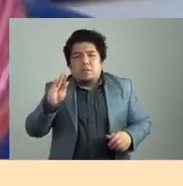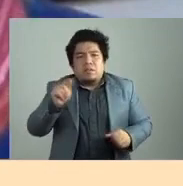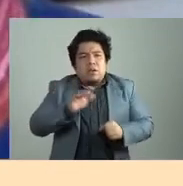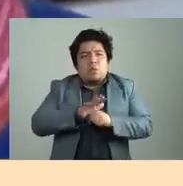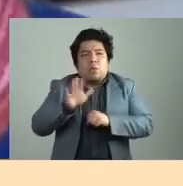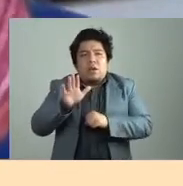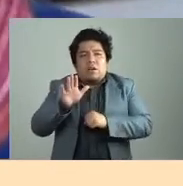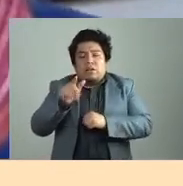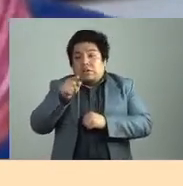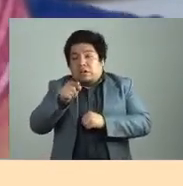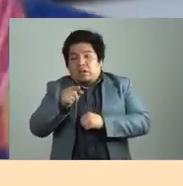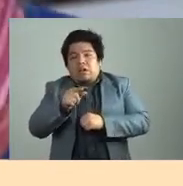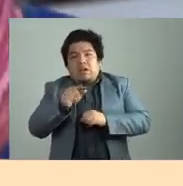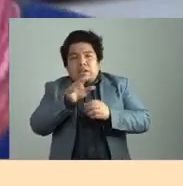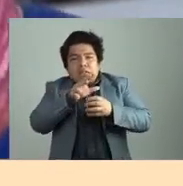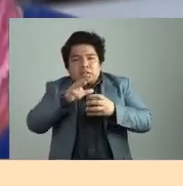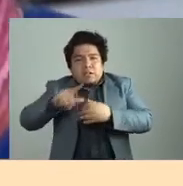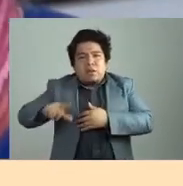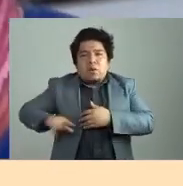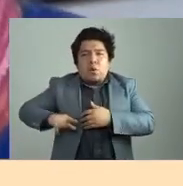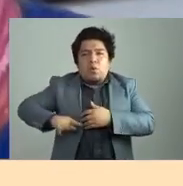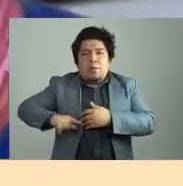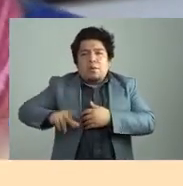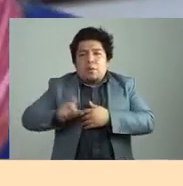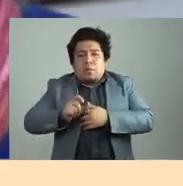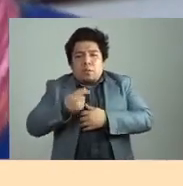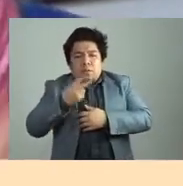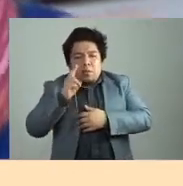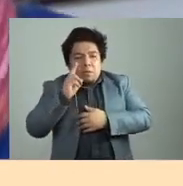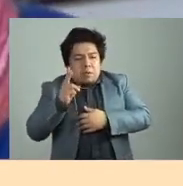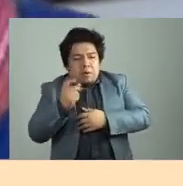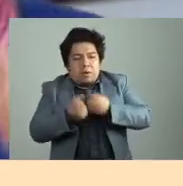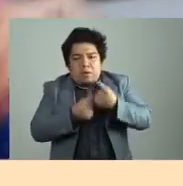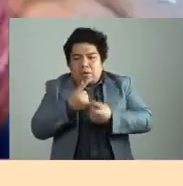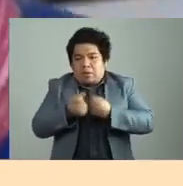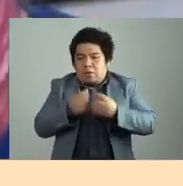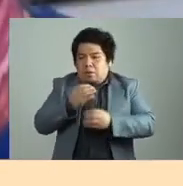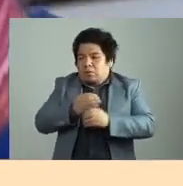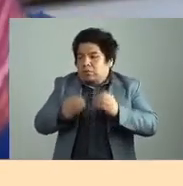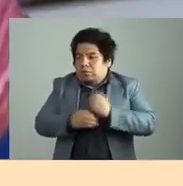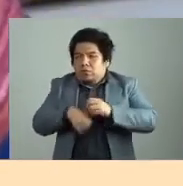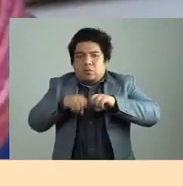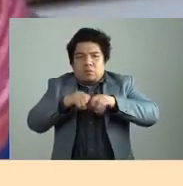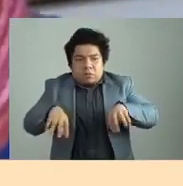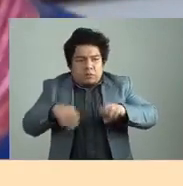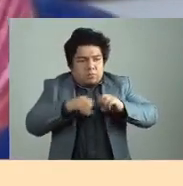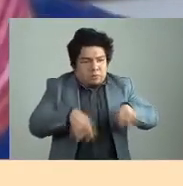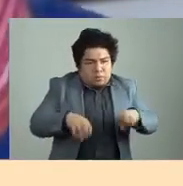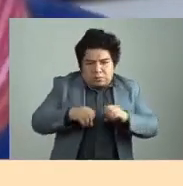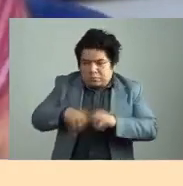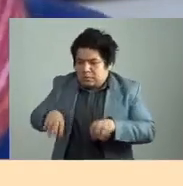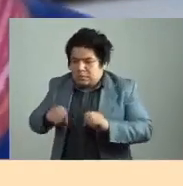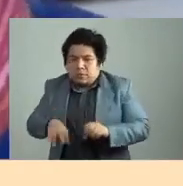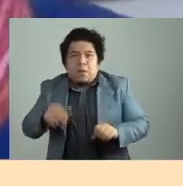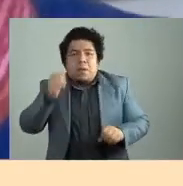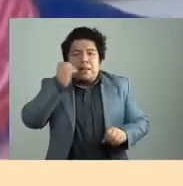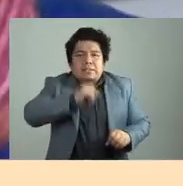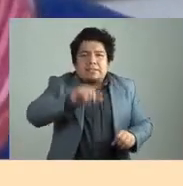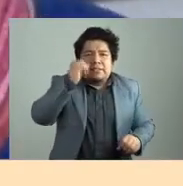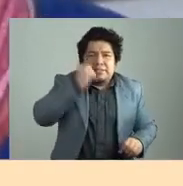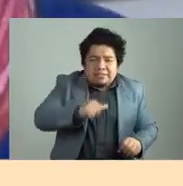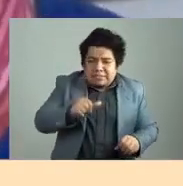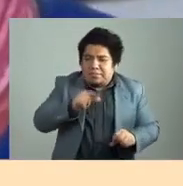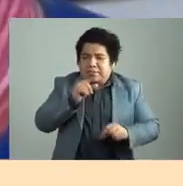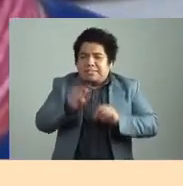capitalista a su crisis es siempre siempre el desplazamiento siempre siempre la